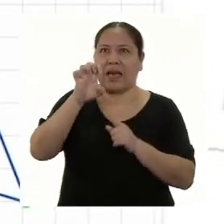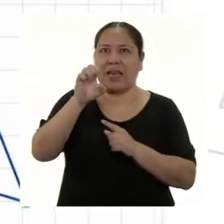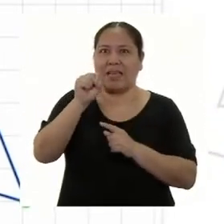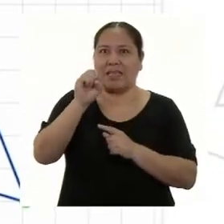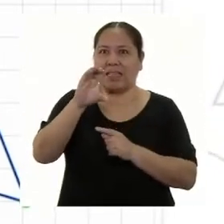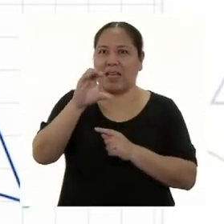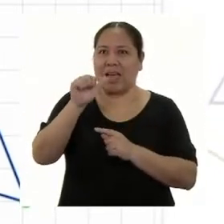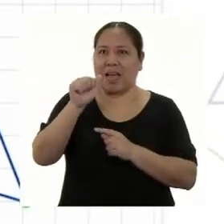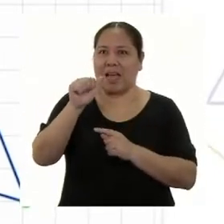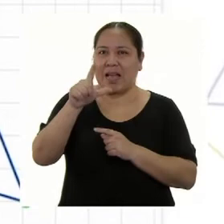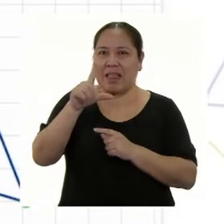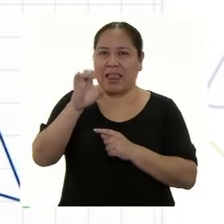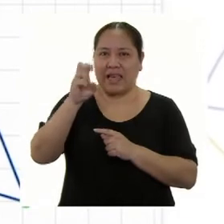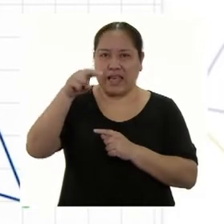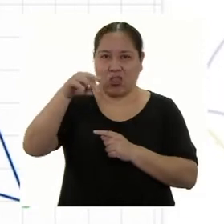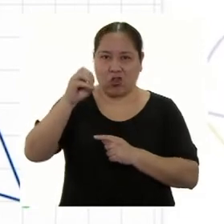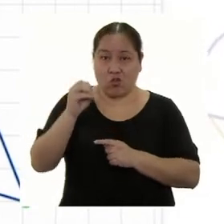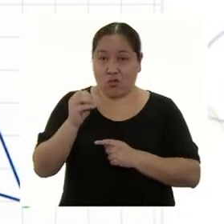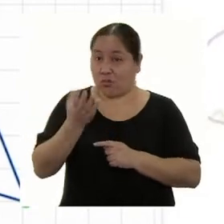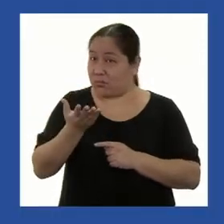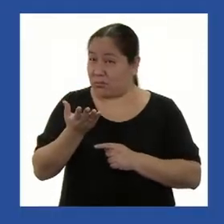escaleno.